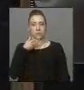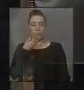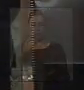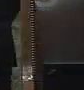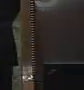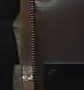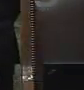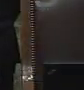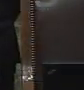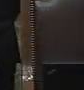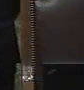el diputado señor Embraer.